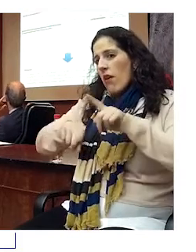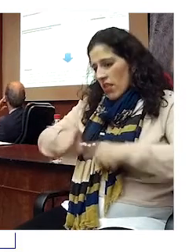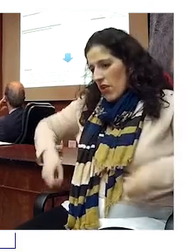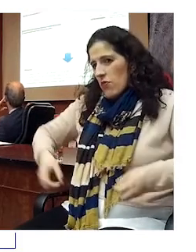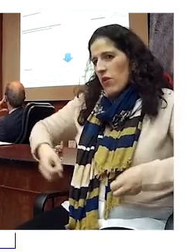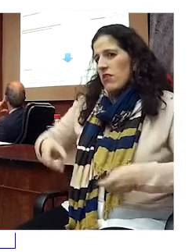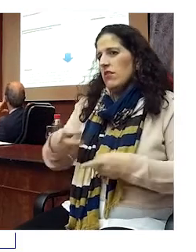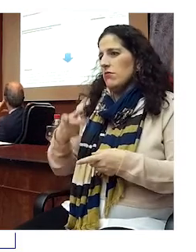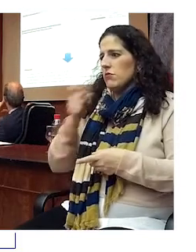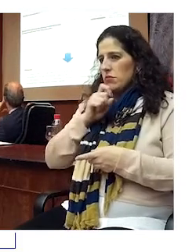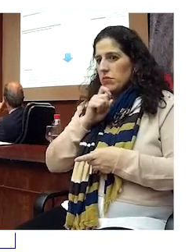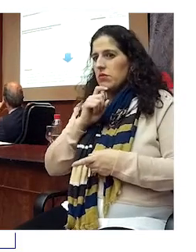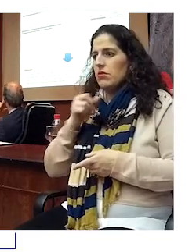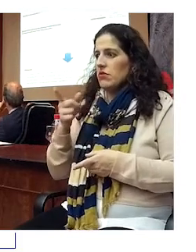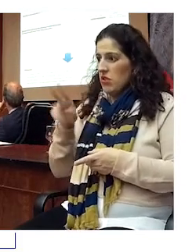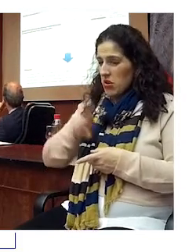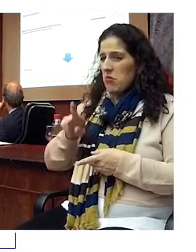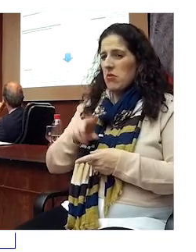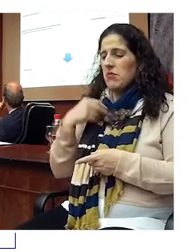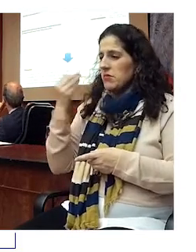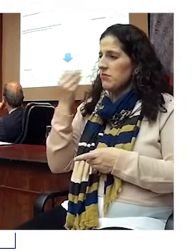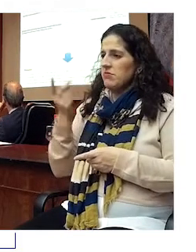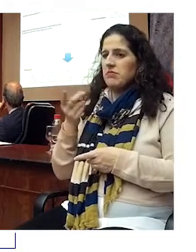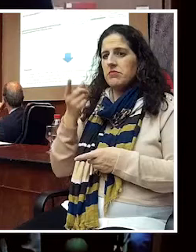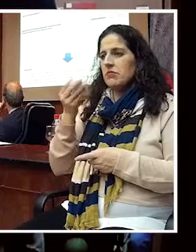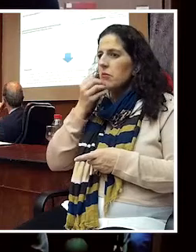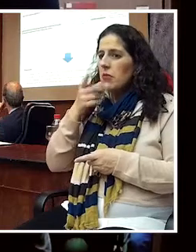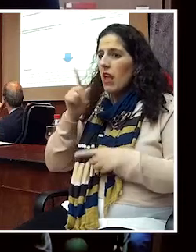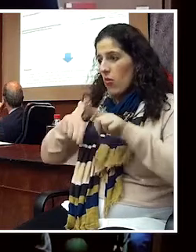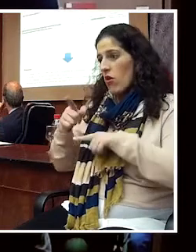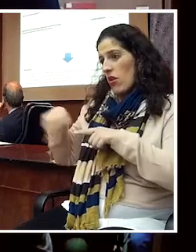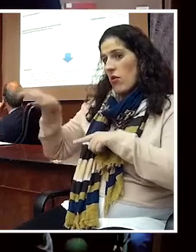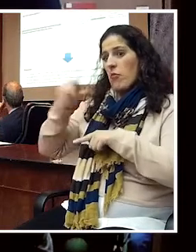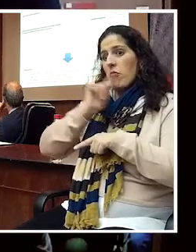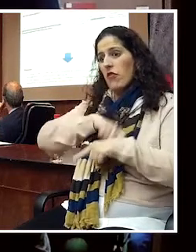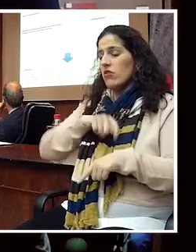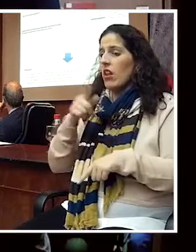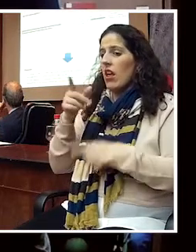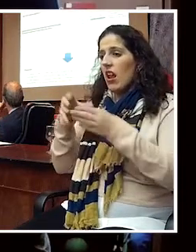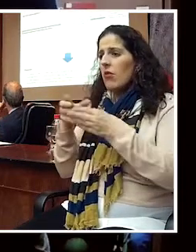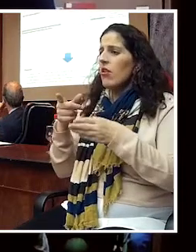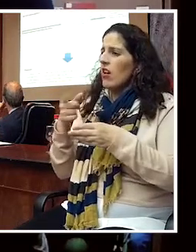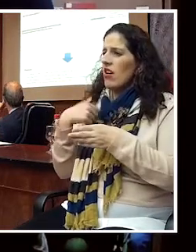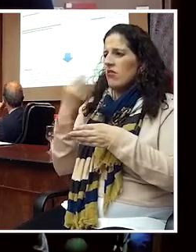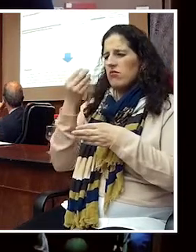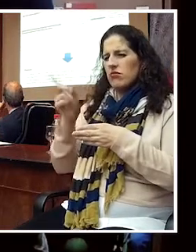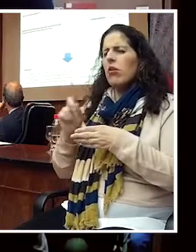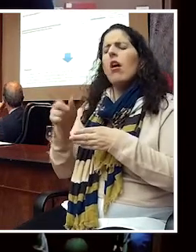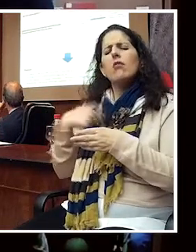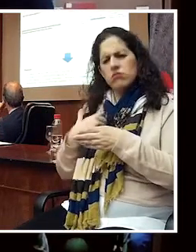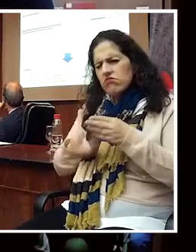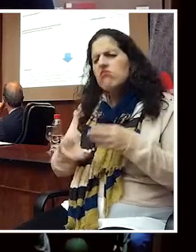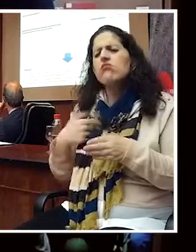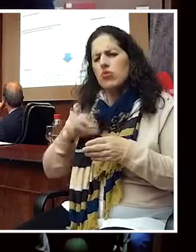en recorridos largos. Le desaconsejaron incluso el propio equipo de rehabilitación hacerlo, pero él insistió